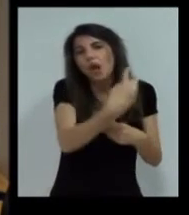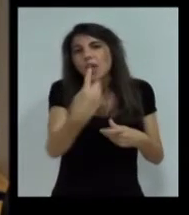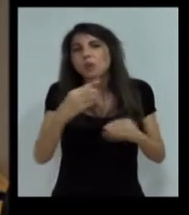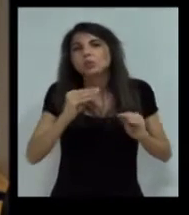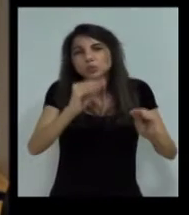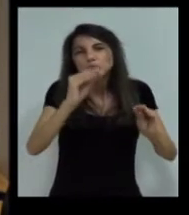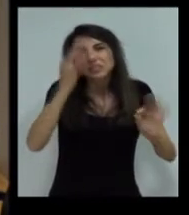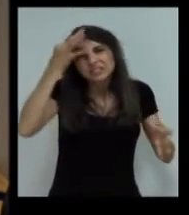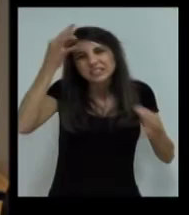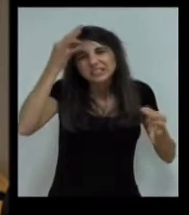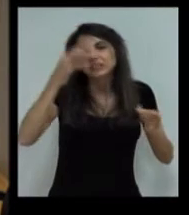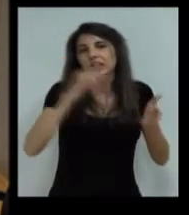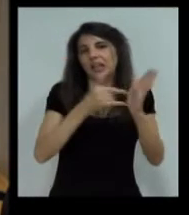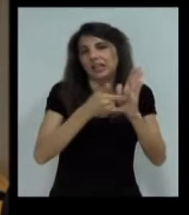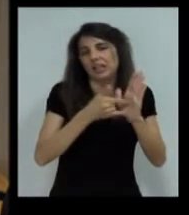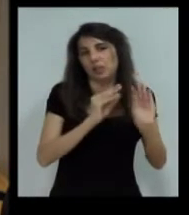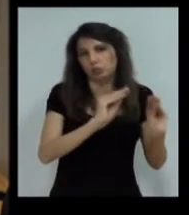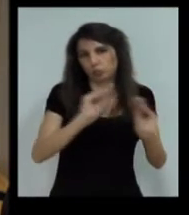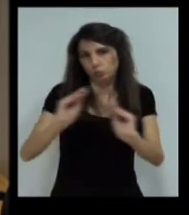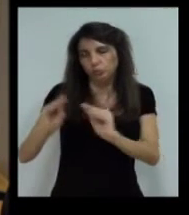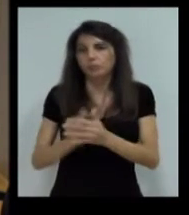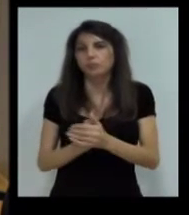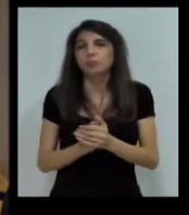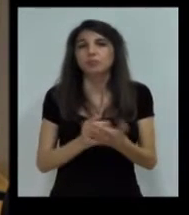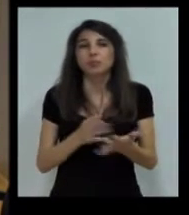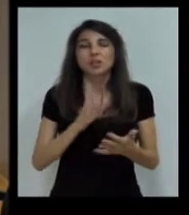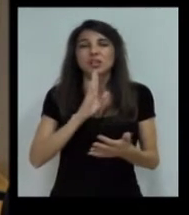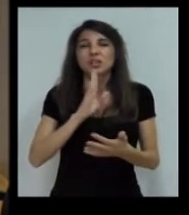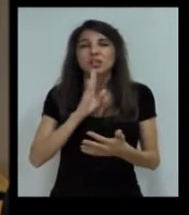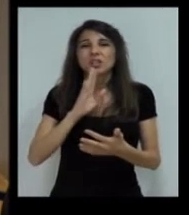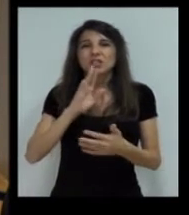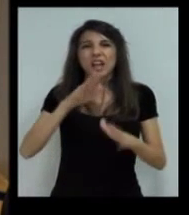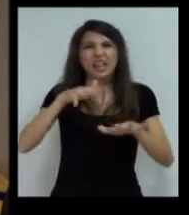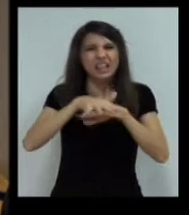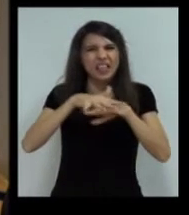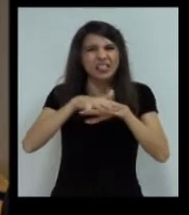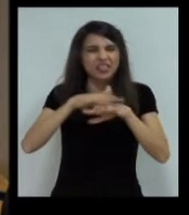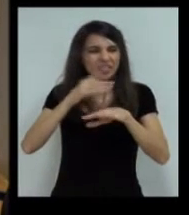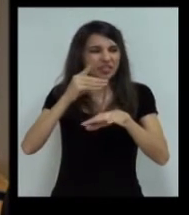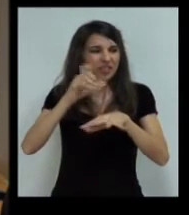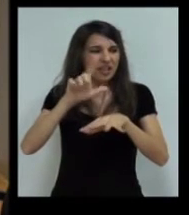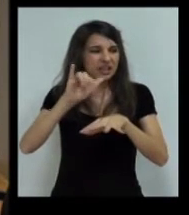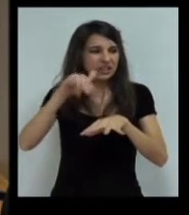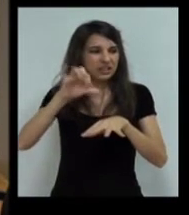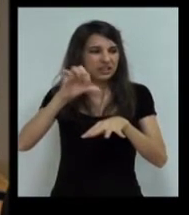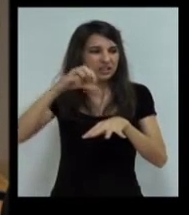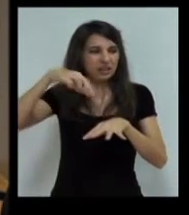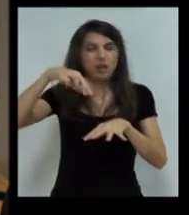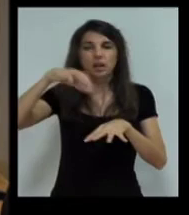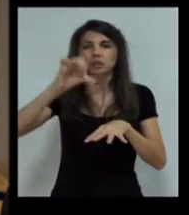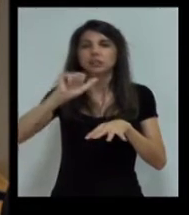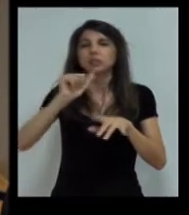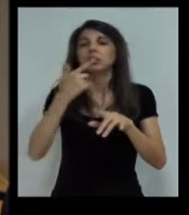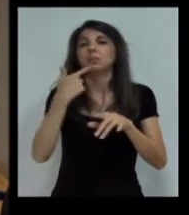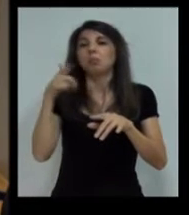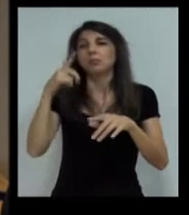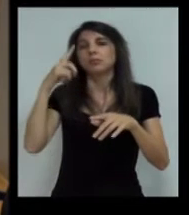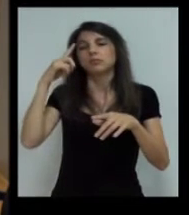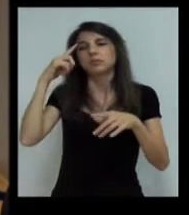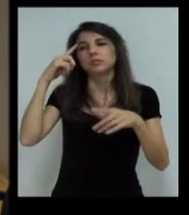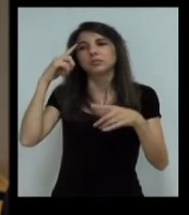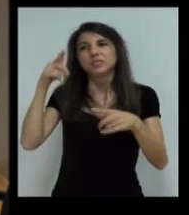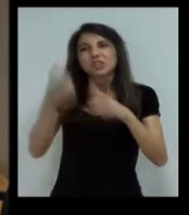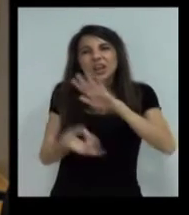eso, esfuerzos como la red Melisa que comentabas, que es un esfuerzo que tiene su origen en el ámbito